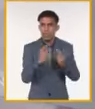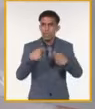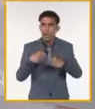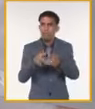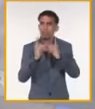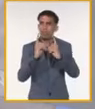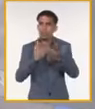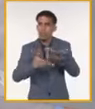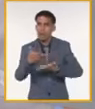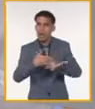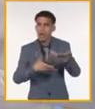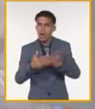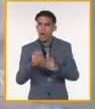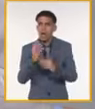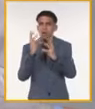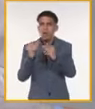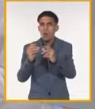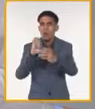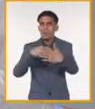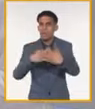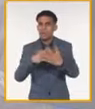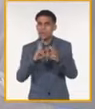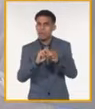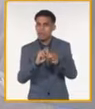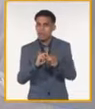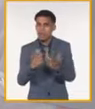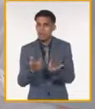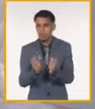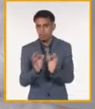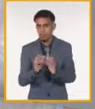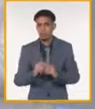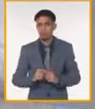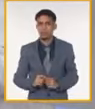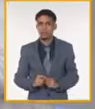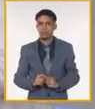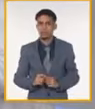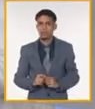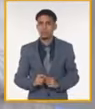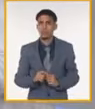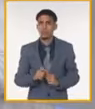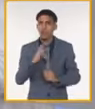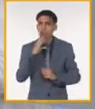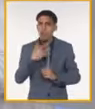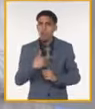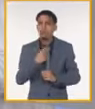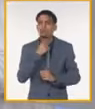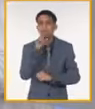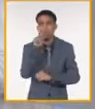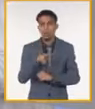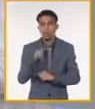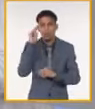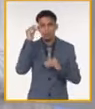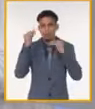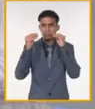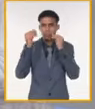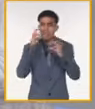aprobación se va a hacer en los por los municipios a través de de la análisis la evaluación